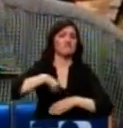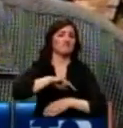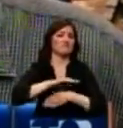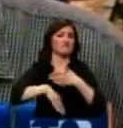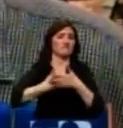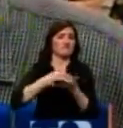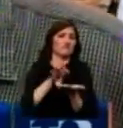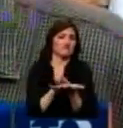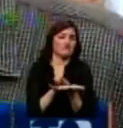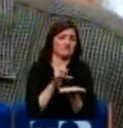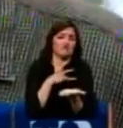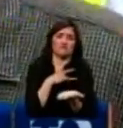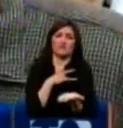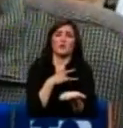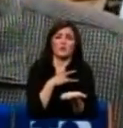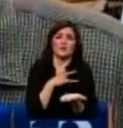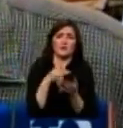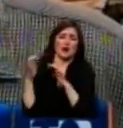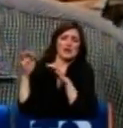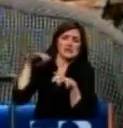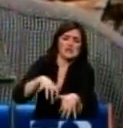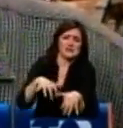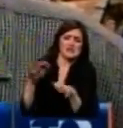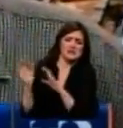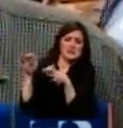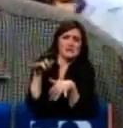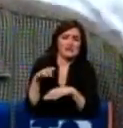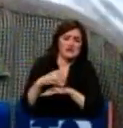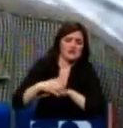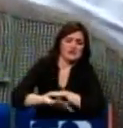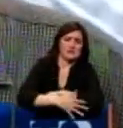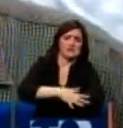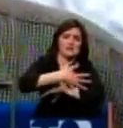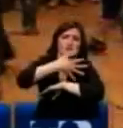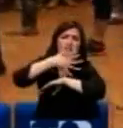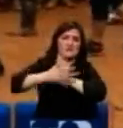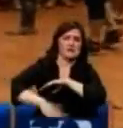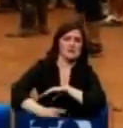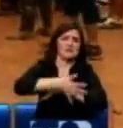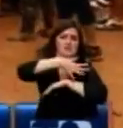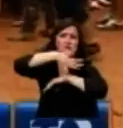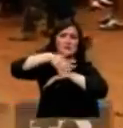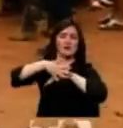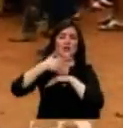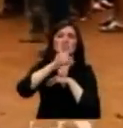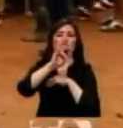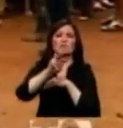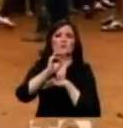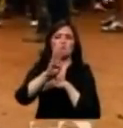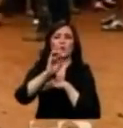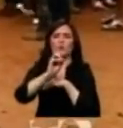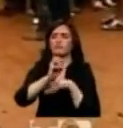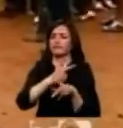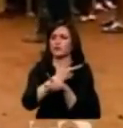El cantón está sintiéndose afectado por los deslaves. Las crecientes de los ríos, sobre todo el río Chimbo, que también es una amenaza total.